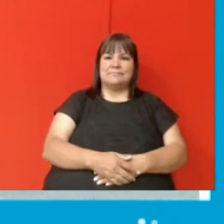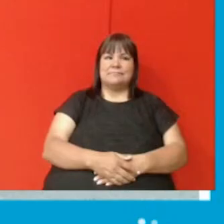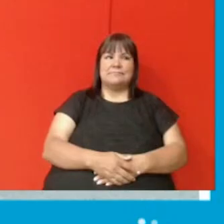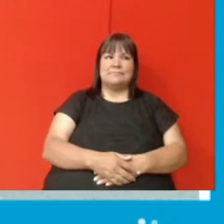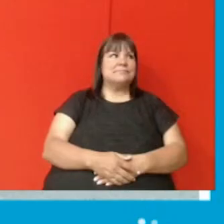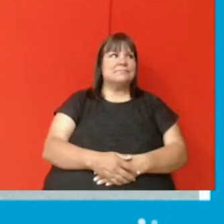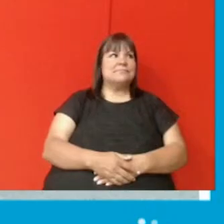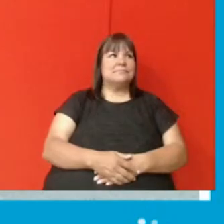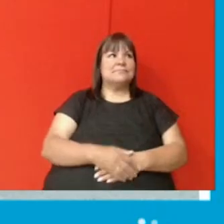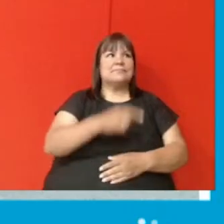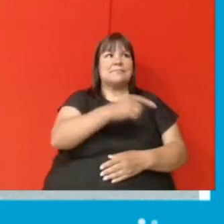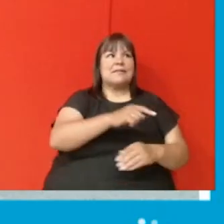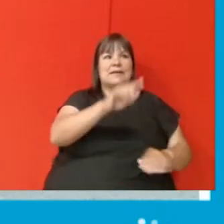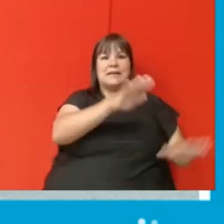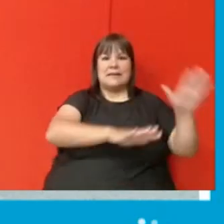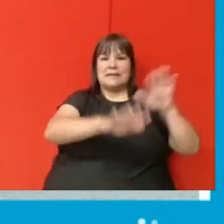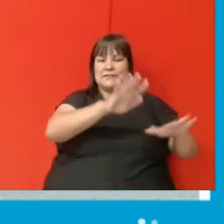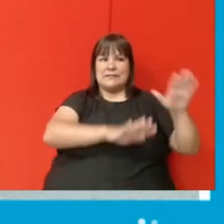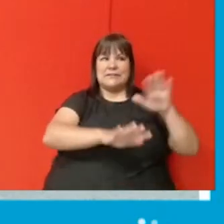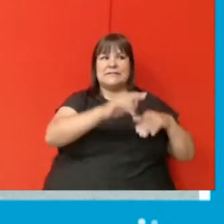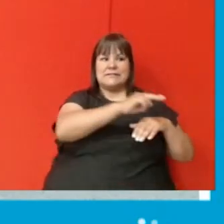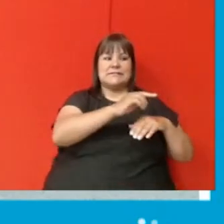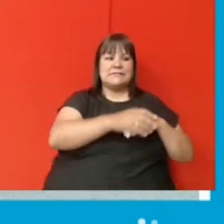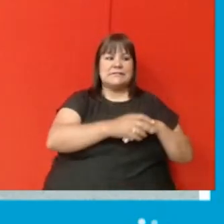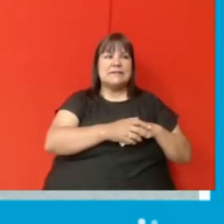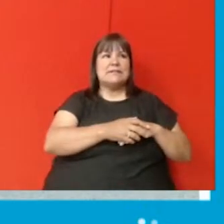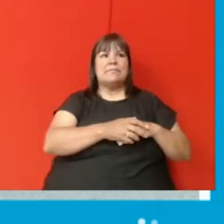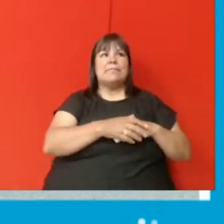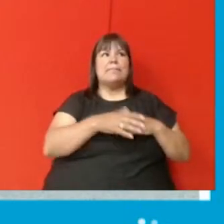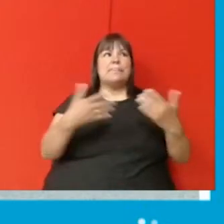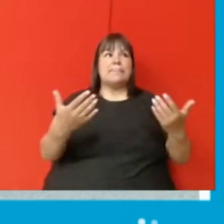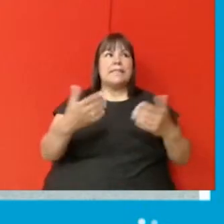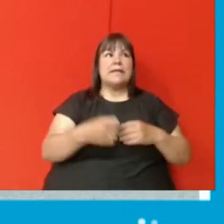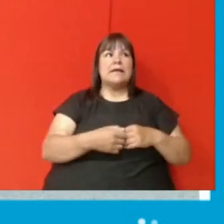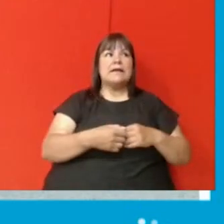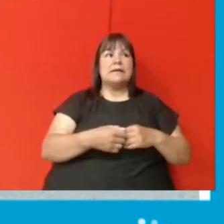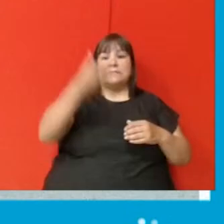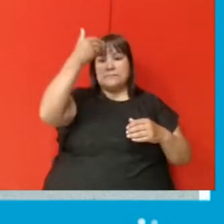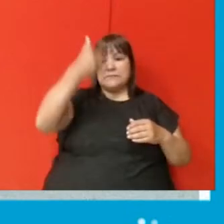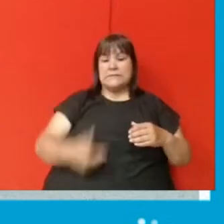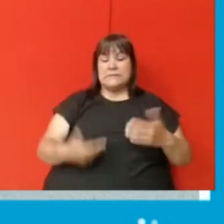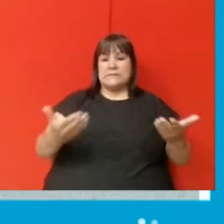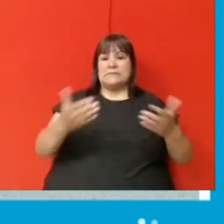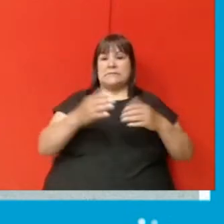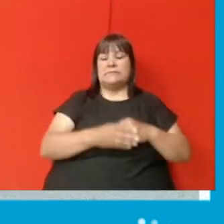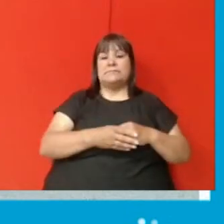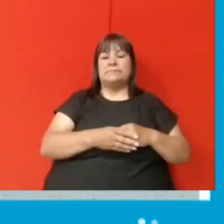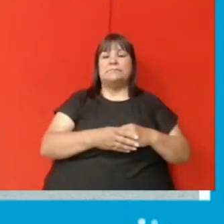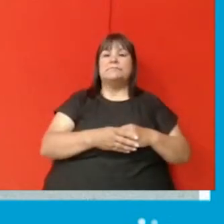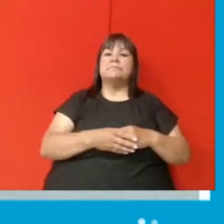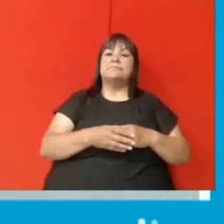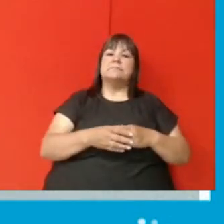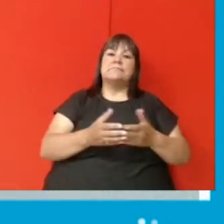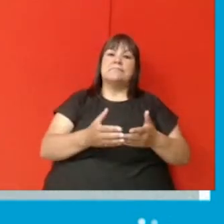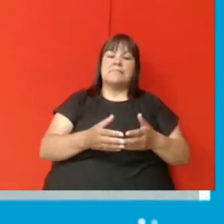Bueno, mientras prepara el compañero acá la presentación, me presento. Soy, como dijo el doctor Vivas,